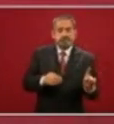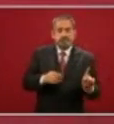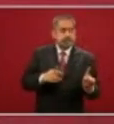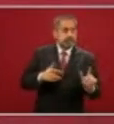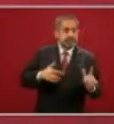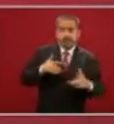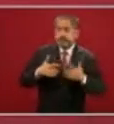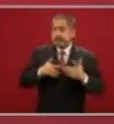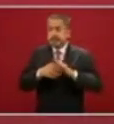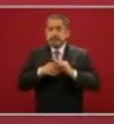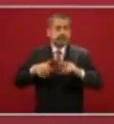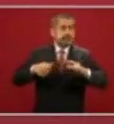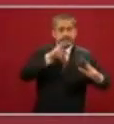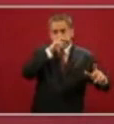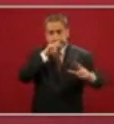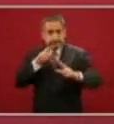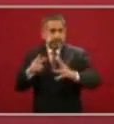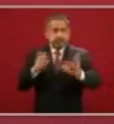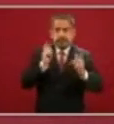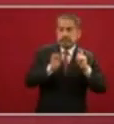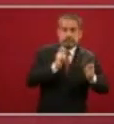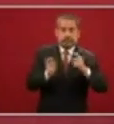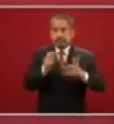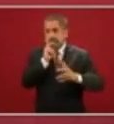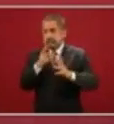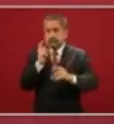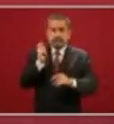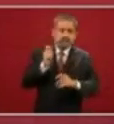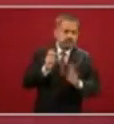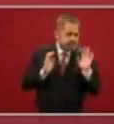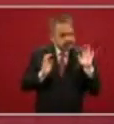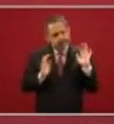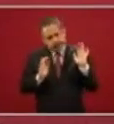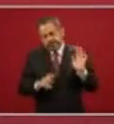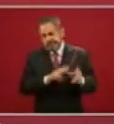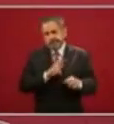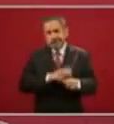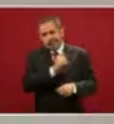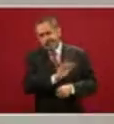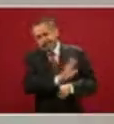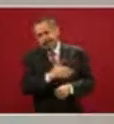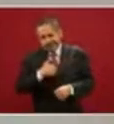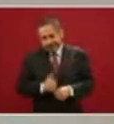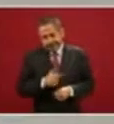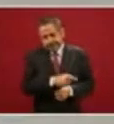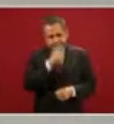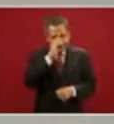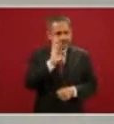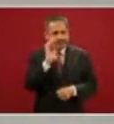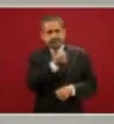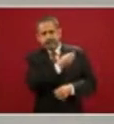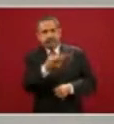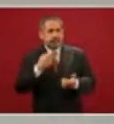sensación de incertidumbre, esta sensación de ansiedad natural y absolutamente entendible, predecible